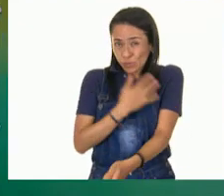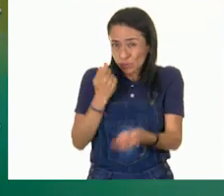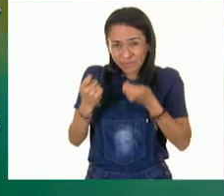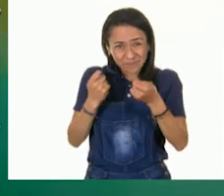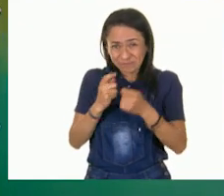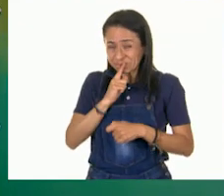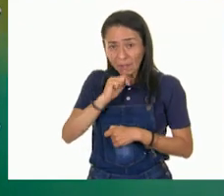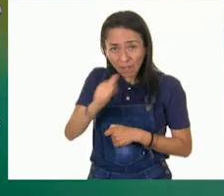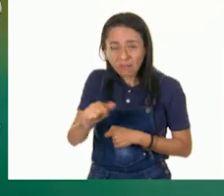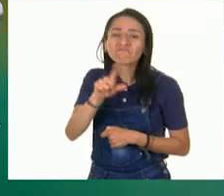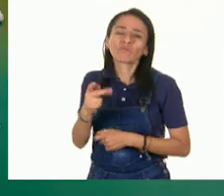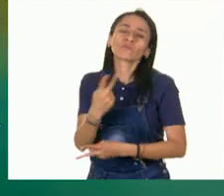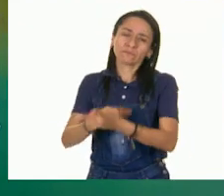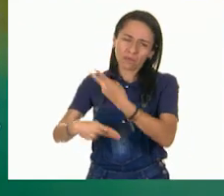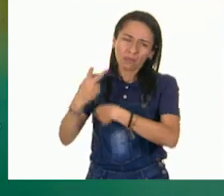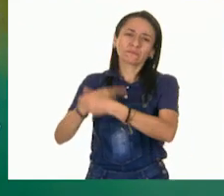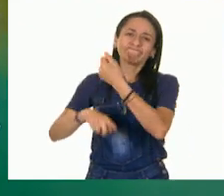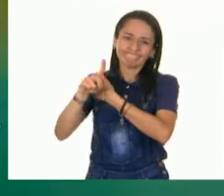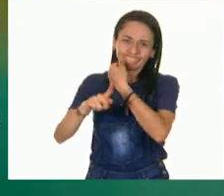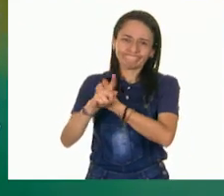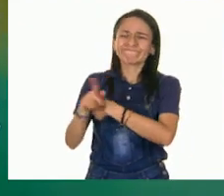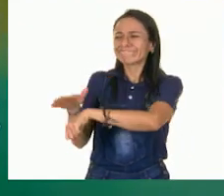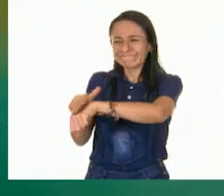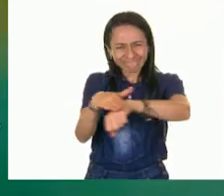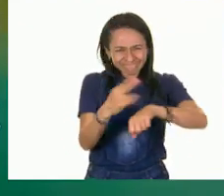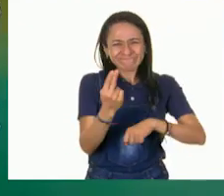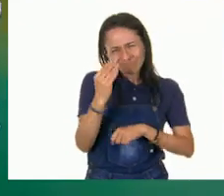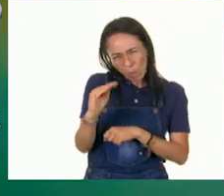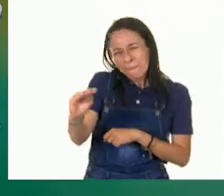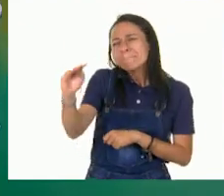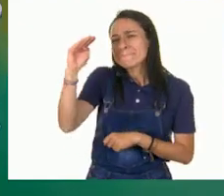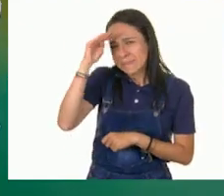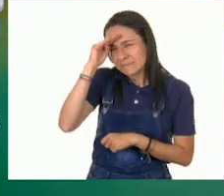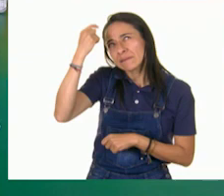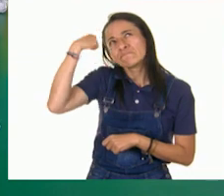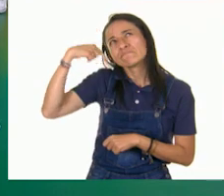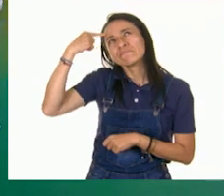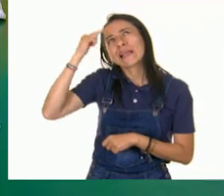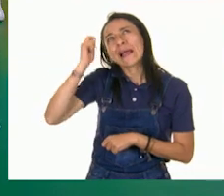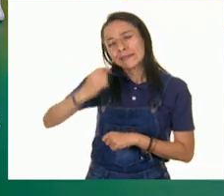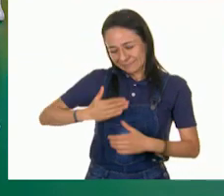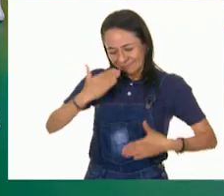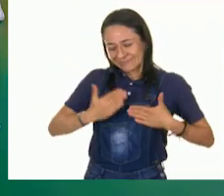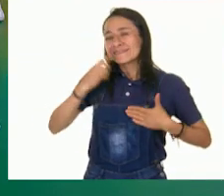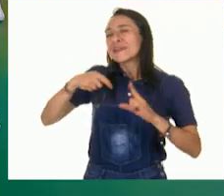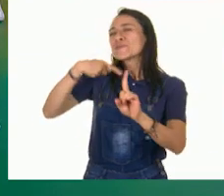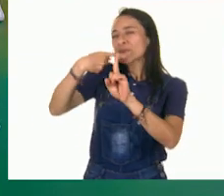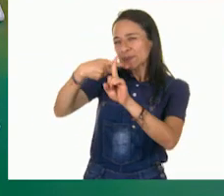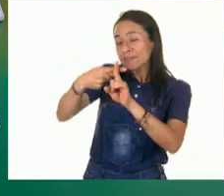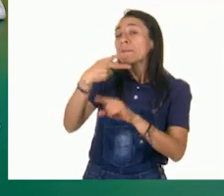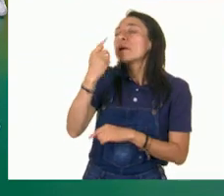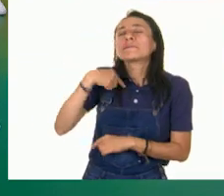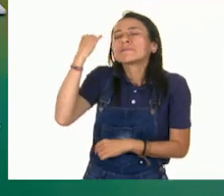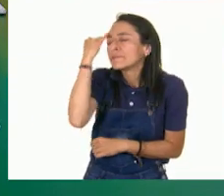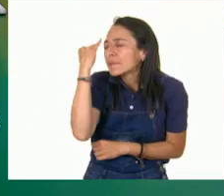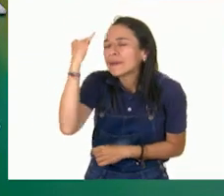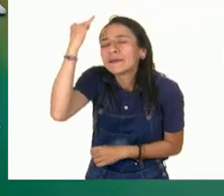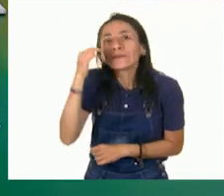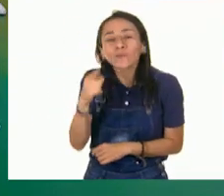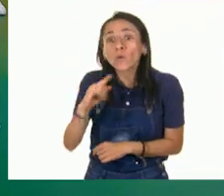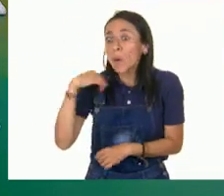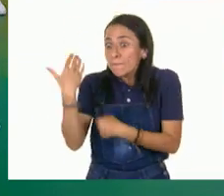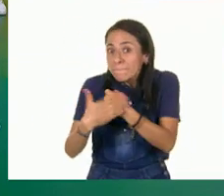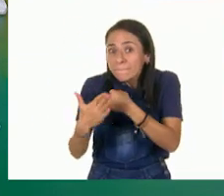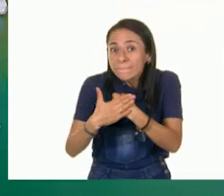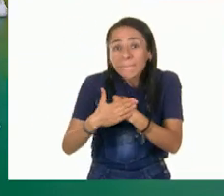problemas. Pensemos que la alegría es positiva, pero ¿qué tal si estás tan contento por irte de excursión que dejas de poner